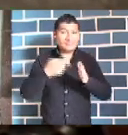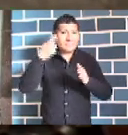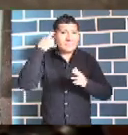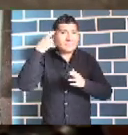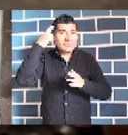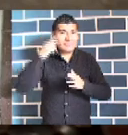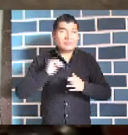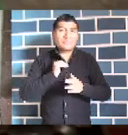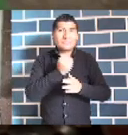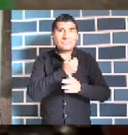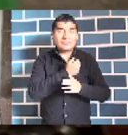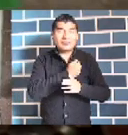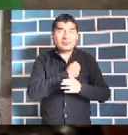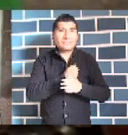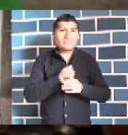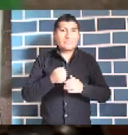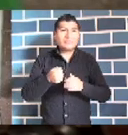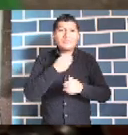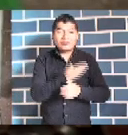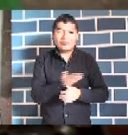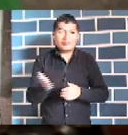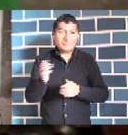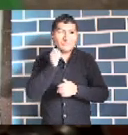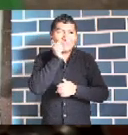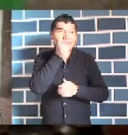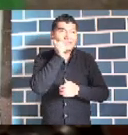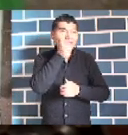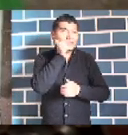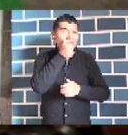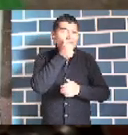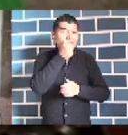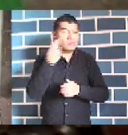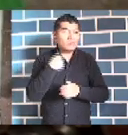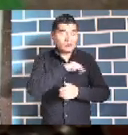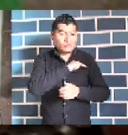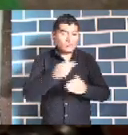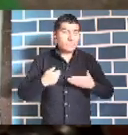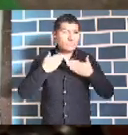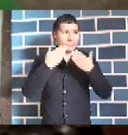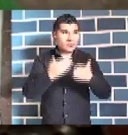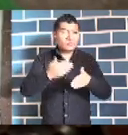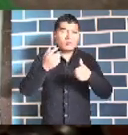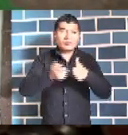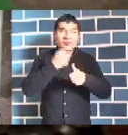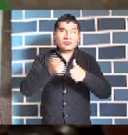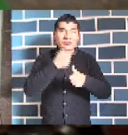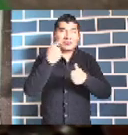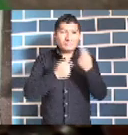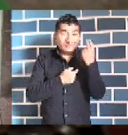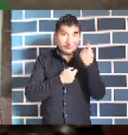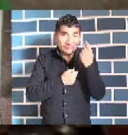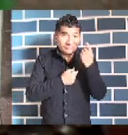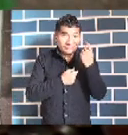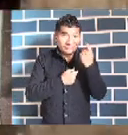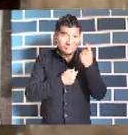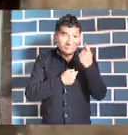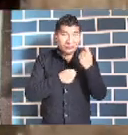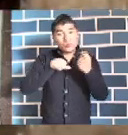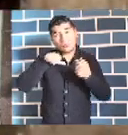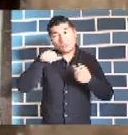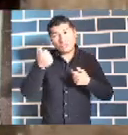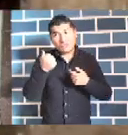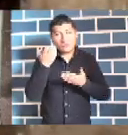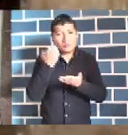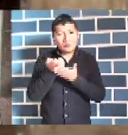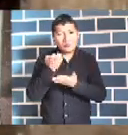de nuestras actuaciones si ponemos como lo primero el dinero y los motivos